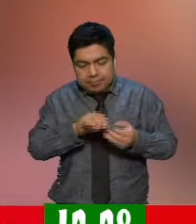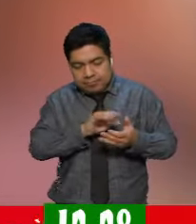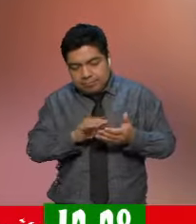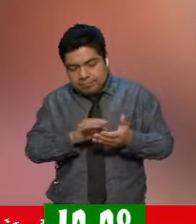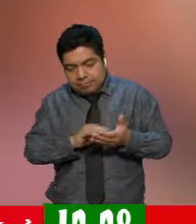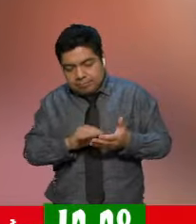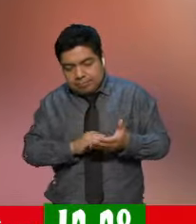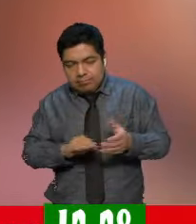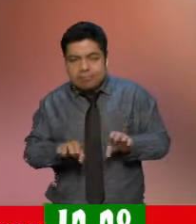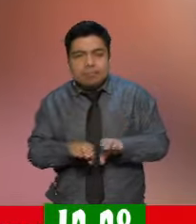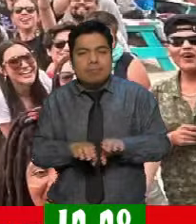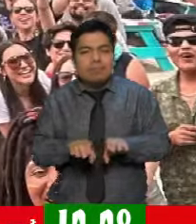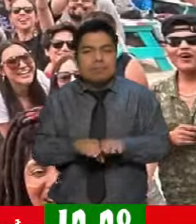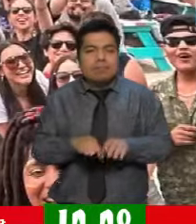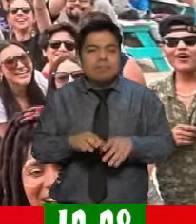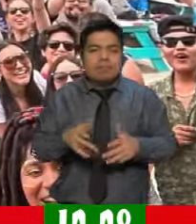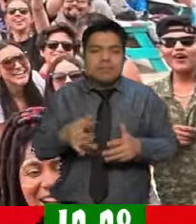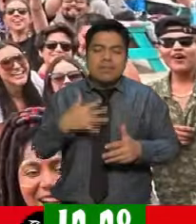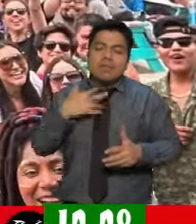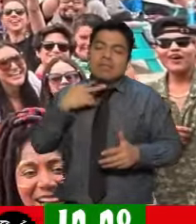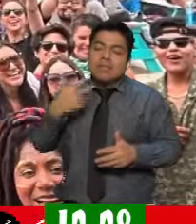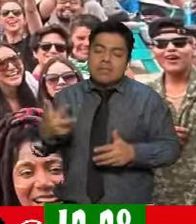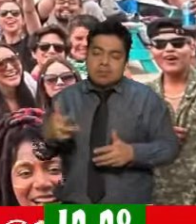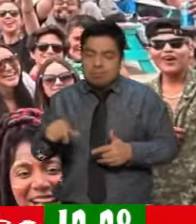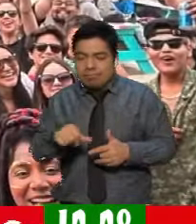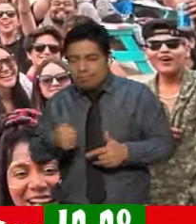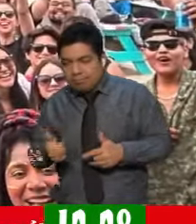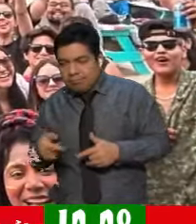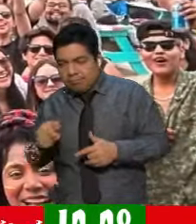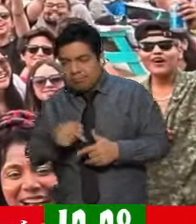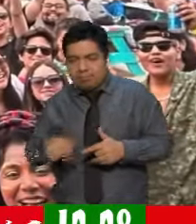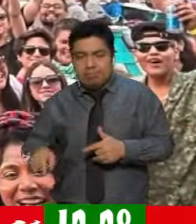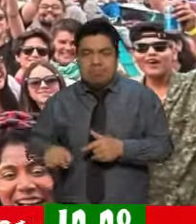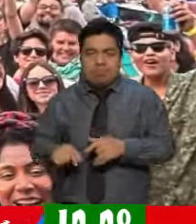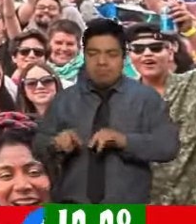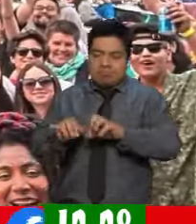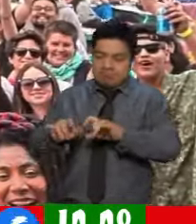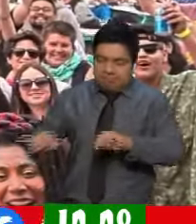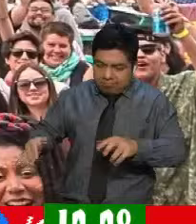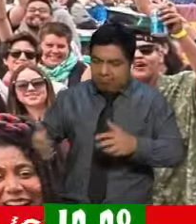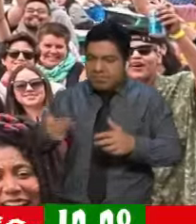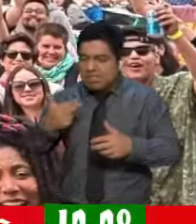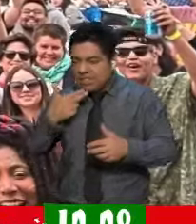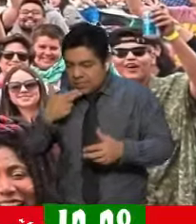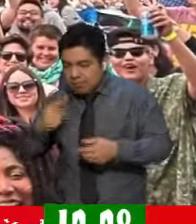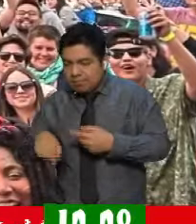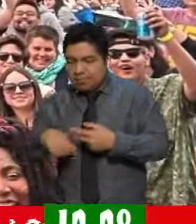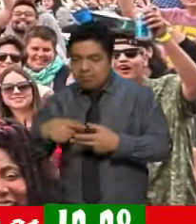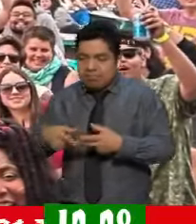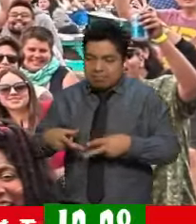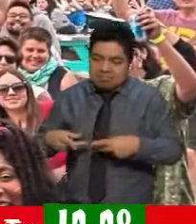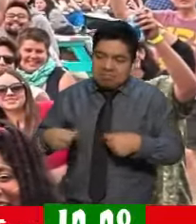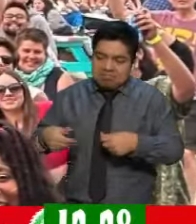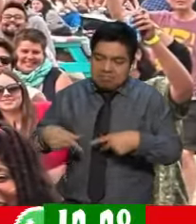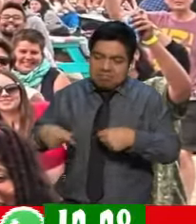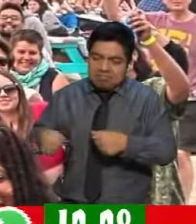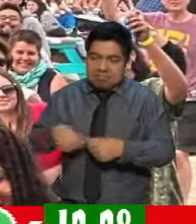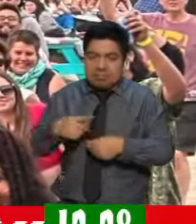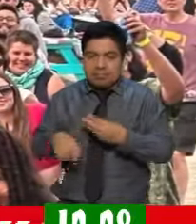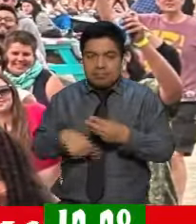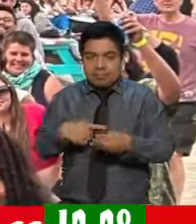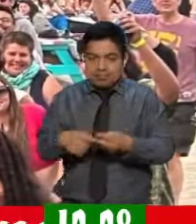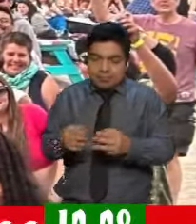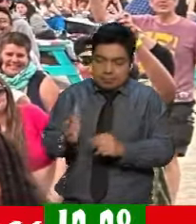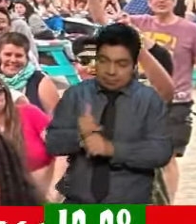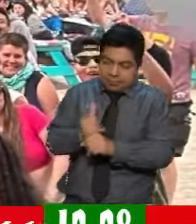la sobreproducción, o sea, le da voz a ese otro lado, al que hace la sobreproducción, el sobreconsumo, la obsolescencia programada,